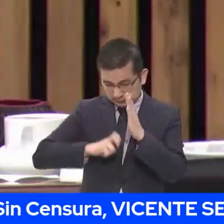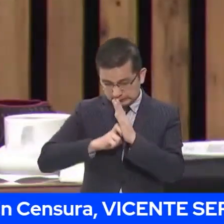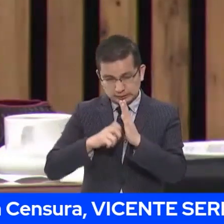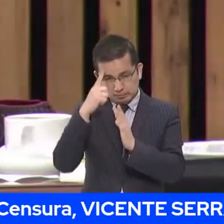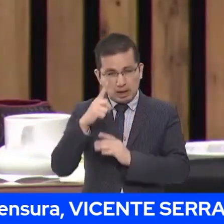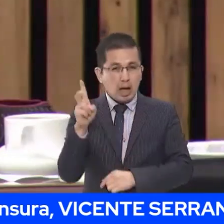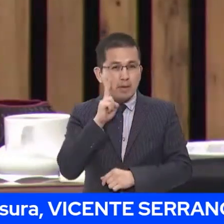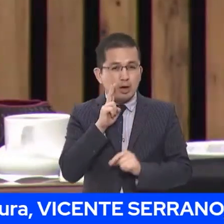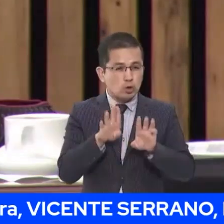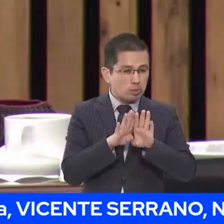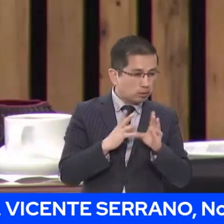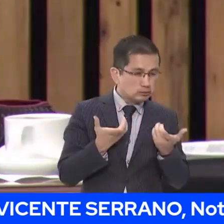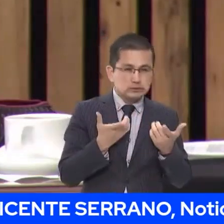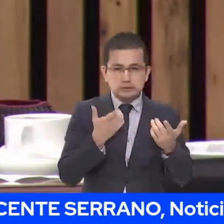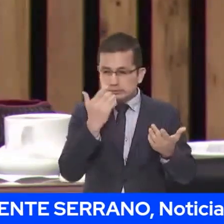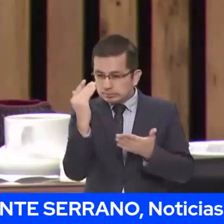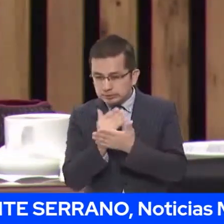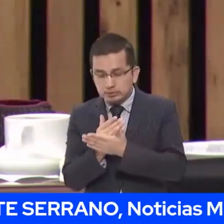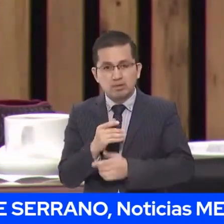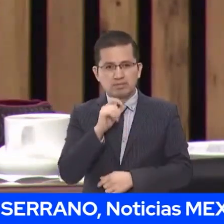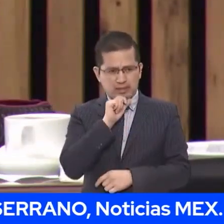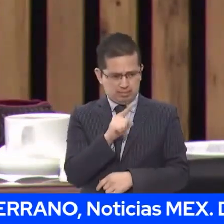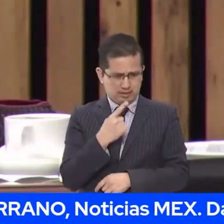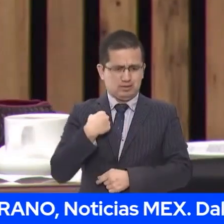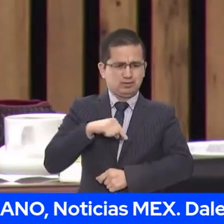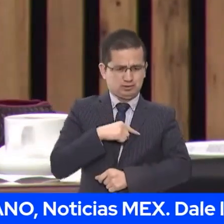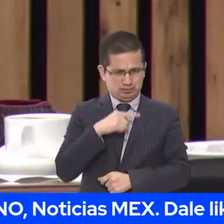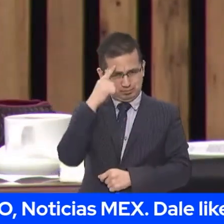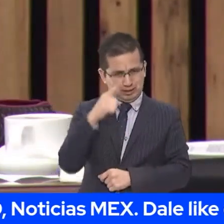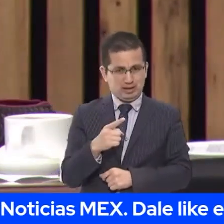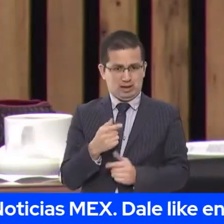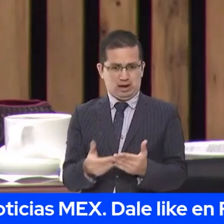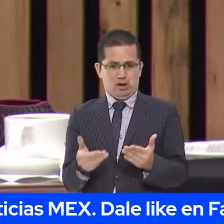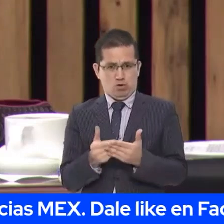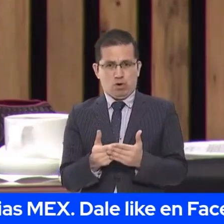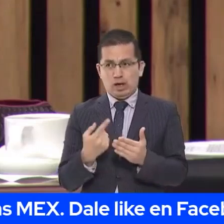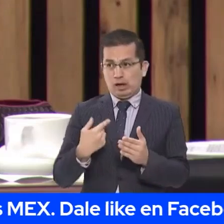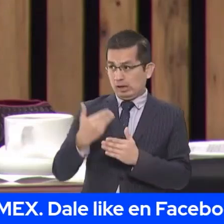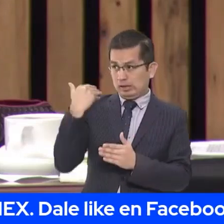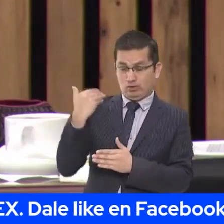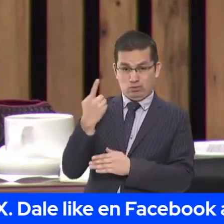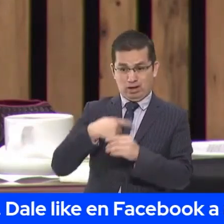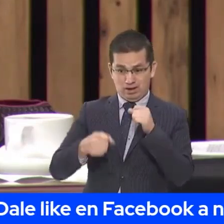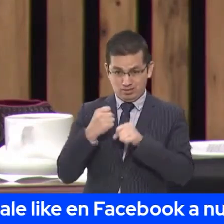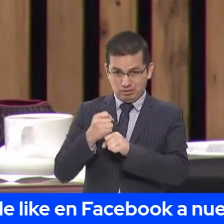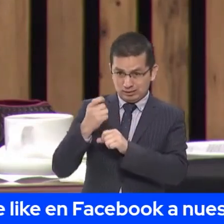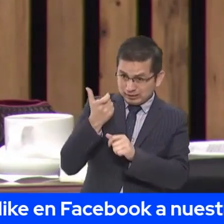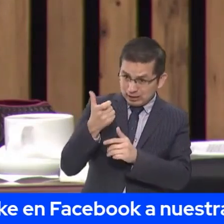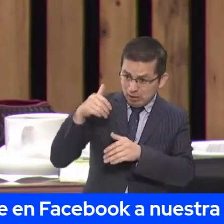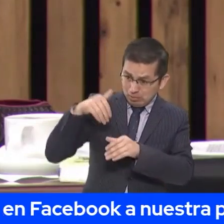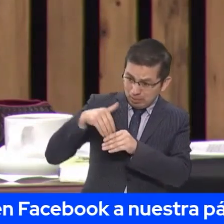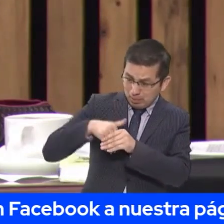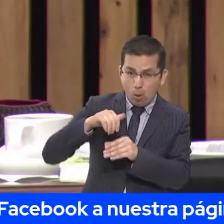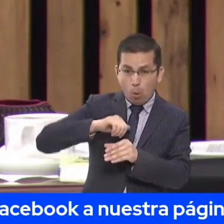entornos gubernamentales como los estatales y los municipales y a otros funcionarios públicos